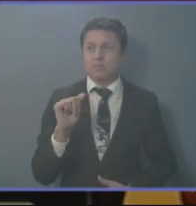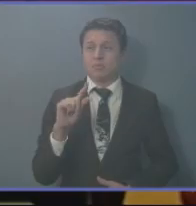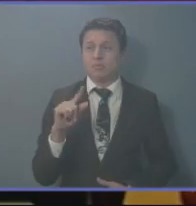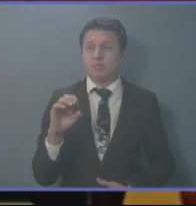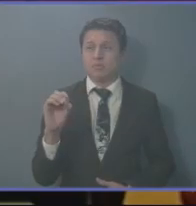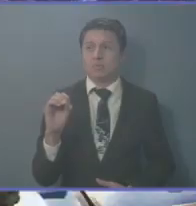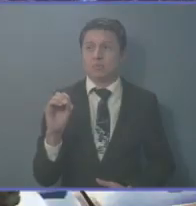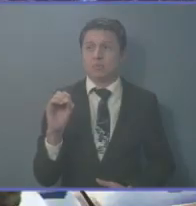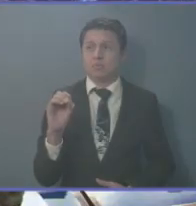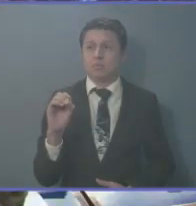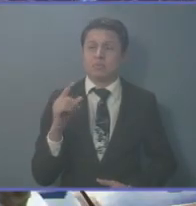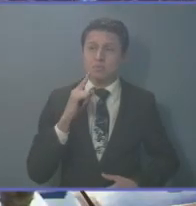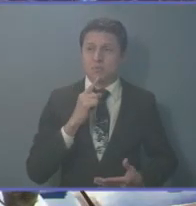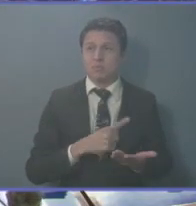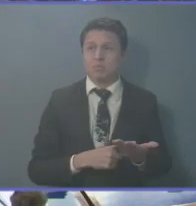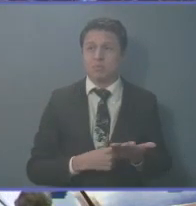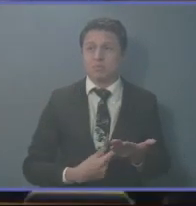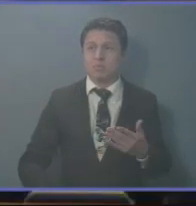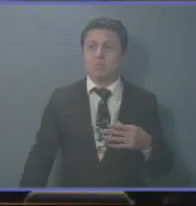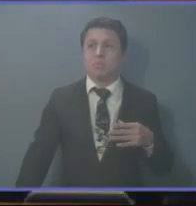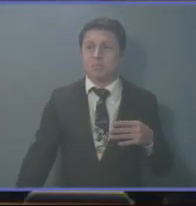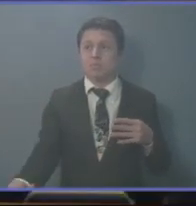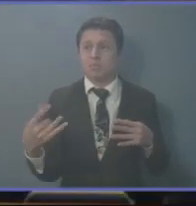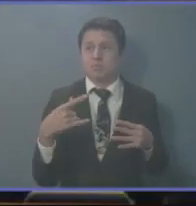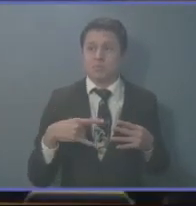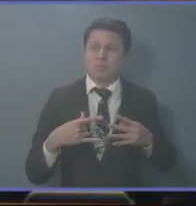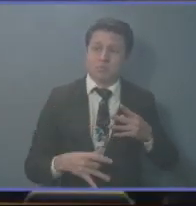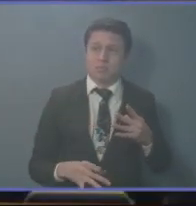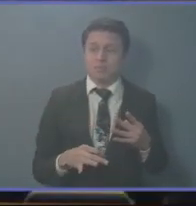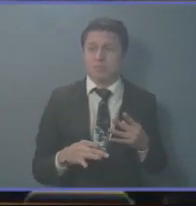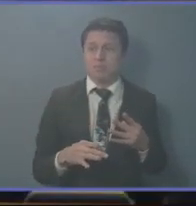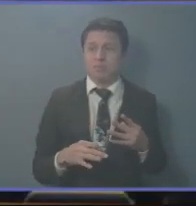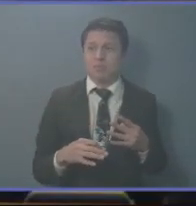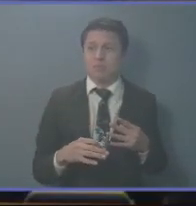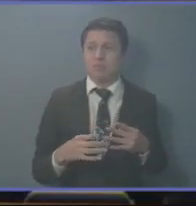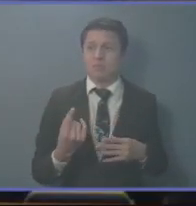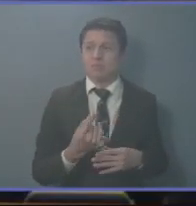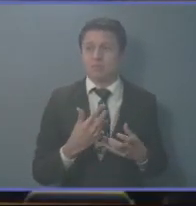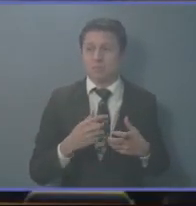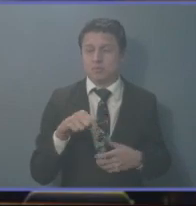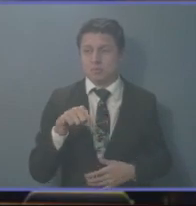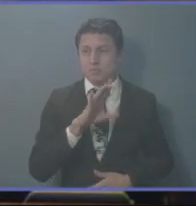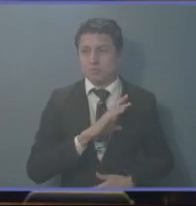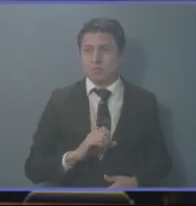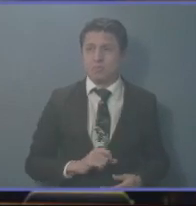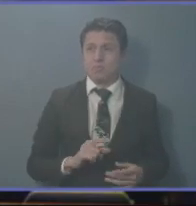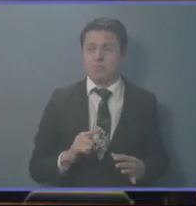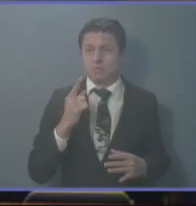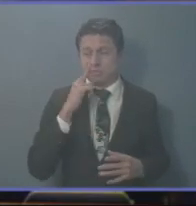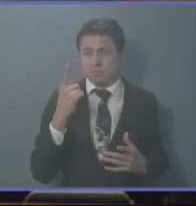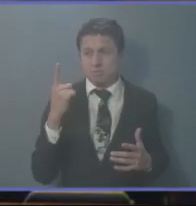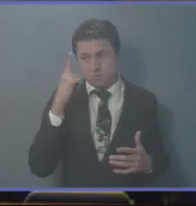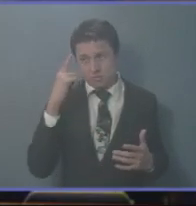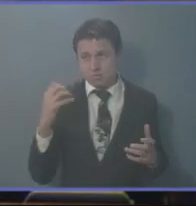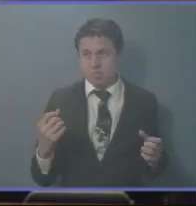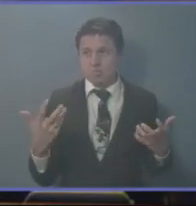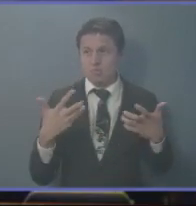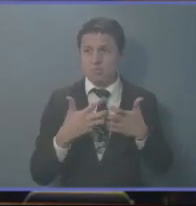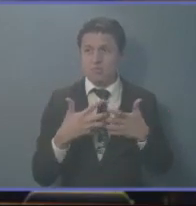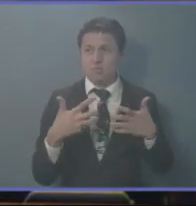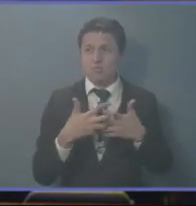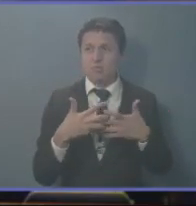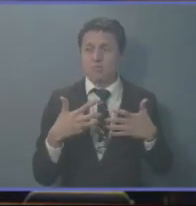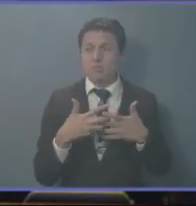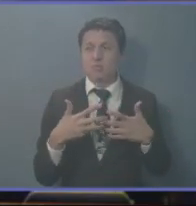Estamos hablando del tema de la ley del empleo salvadoreño, para ver si nos podemos de alguna